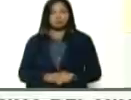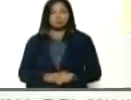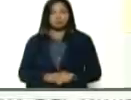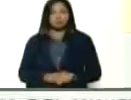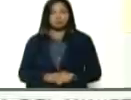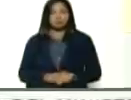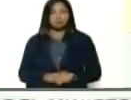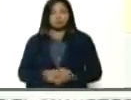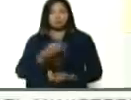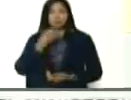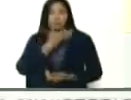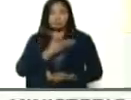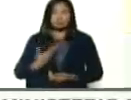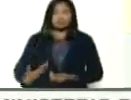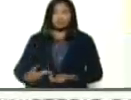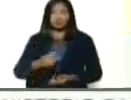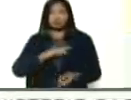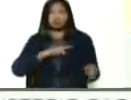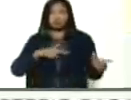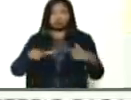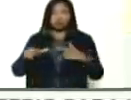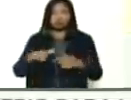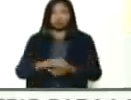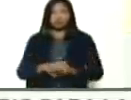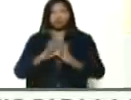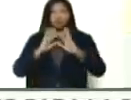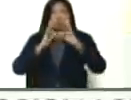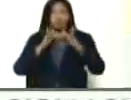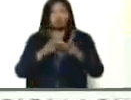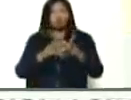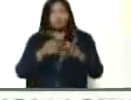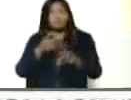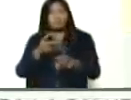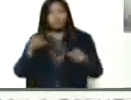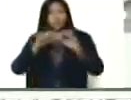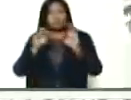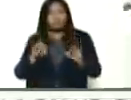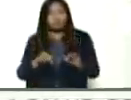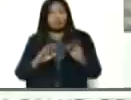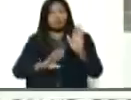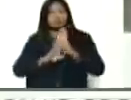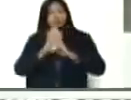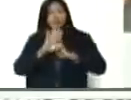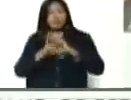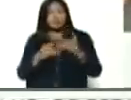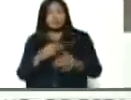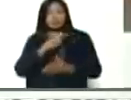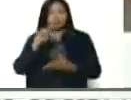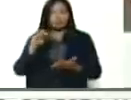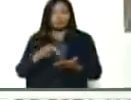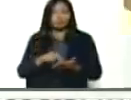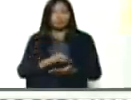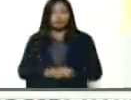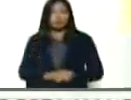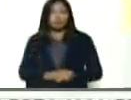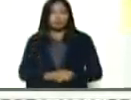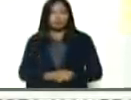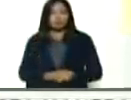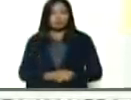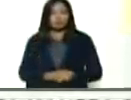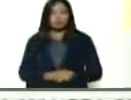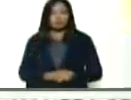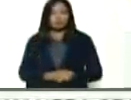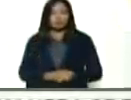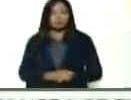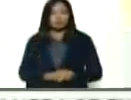bueno presidente estamos aquí le comento un poco al concepto que se desarrolló a nivel nacional con los